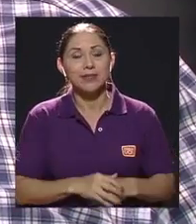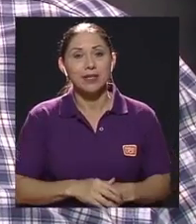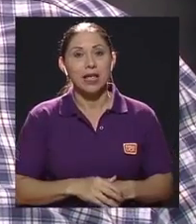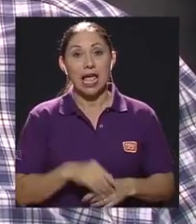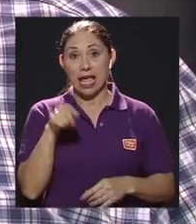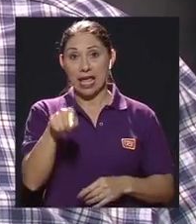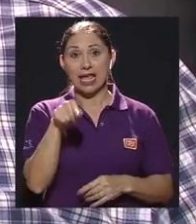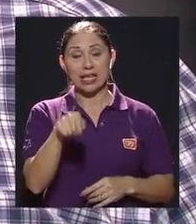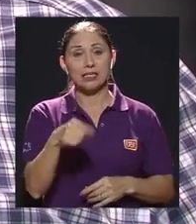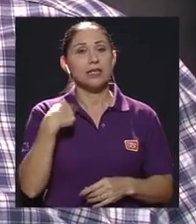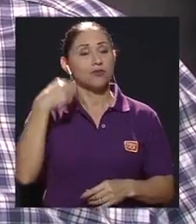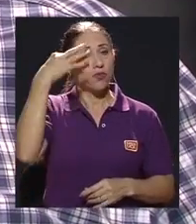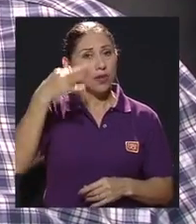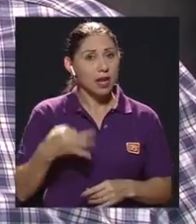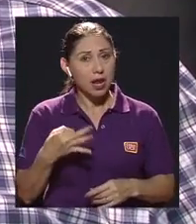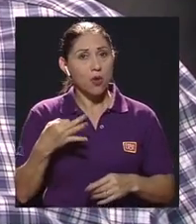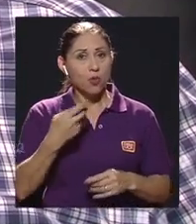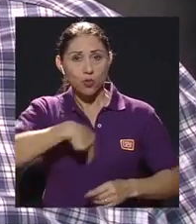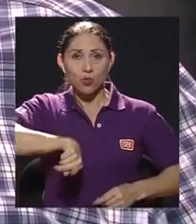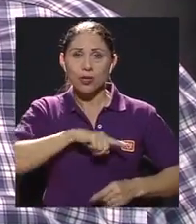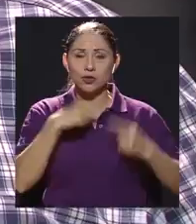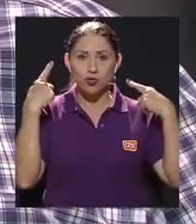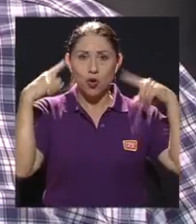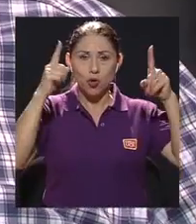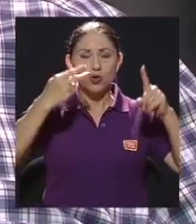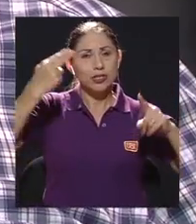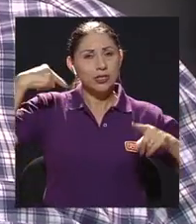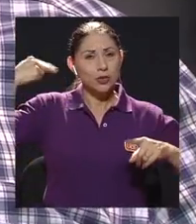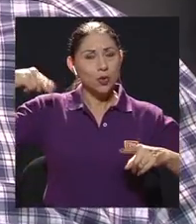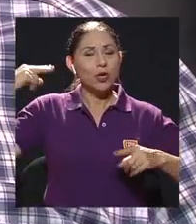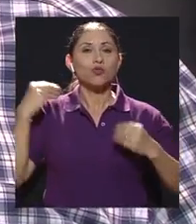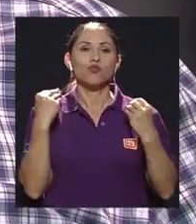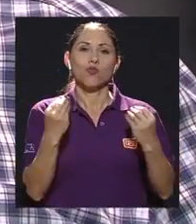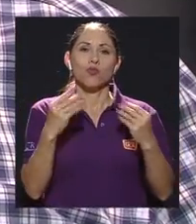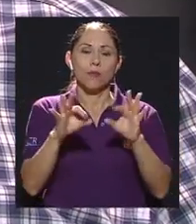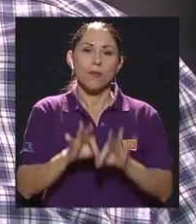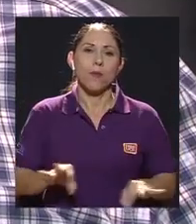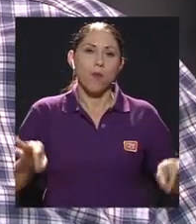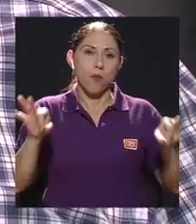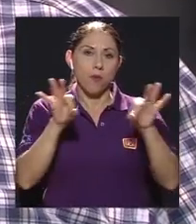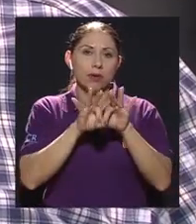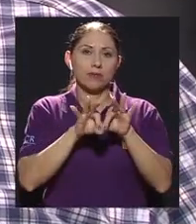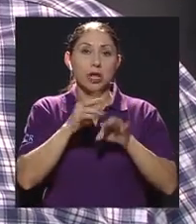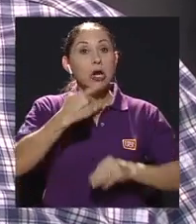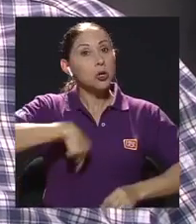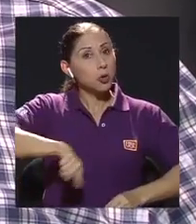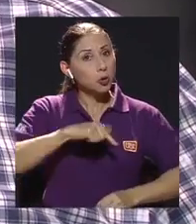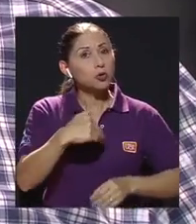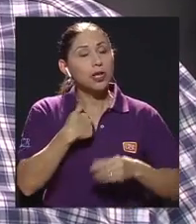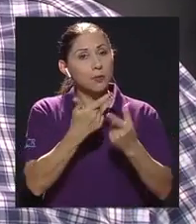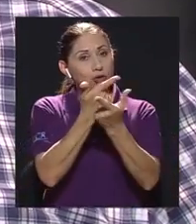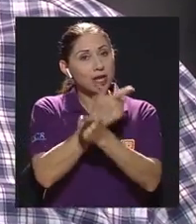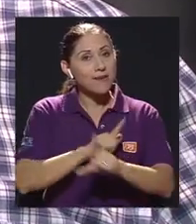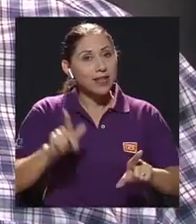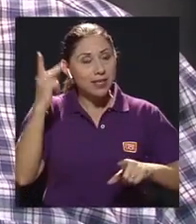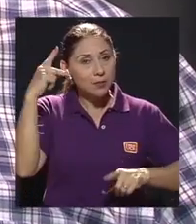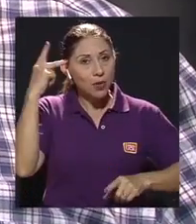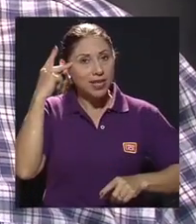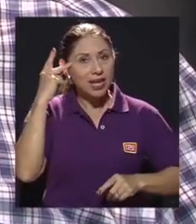que los logros históricos nuestros son muy importantes. Tenemos libertades políticas. Hay gente que